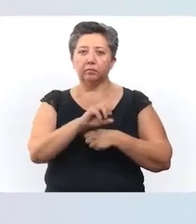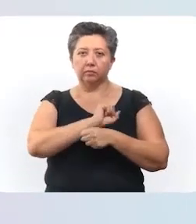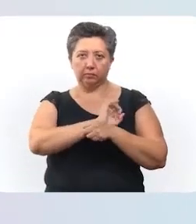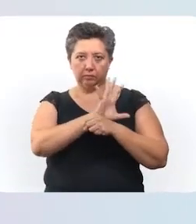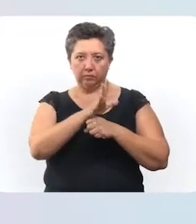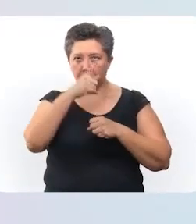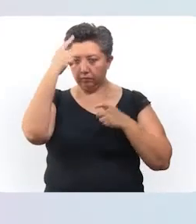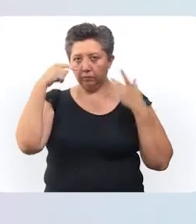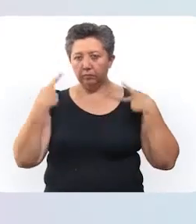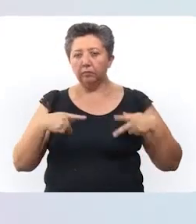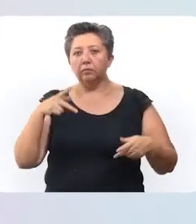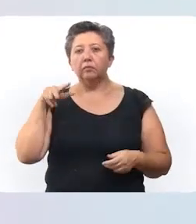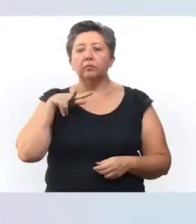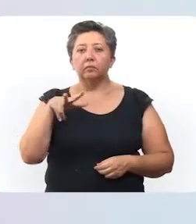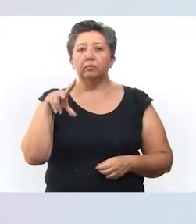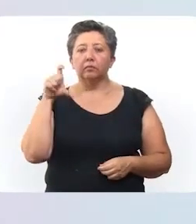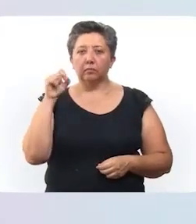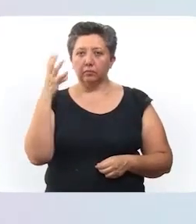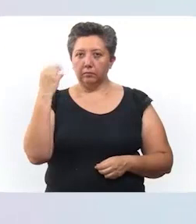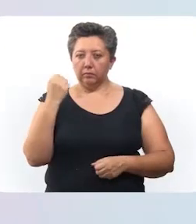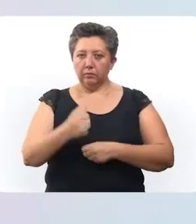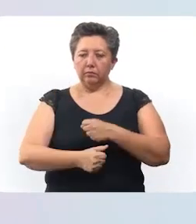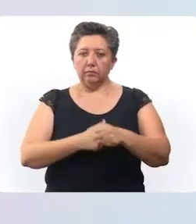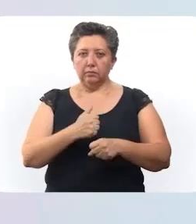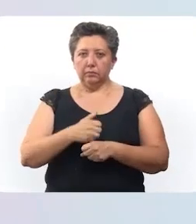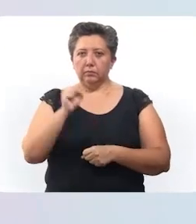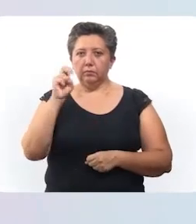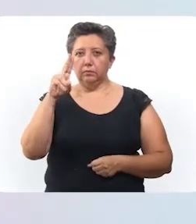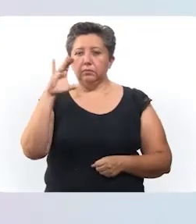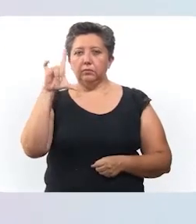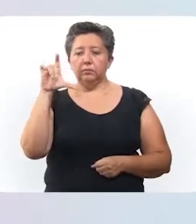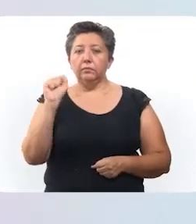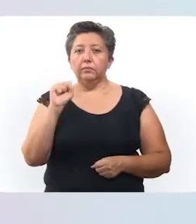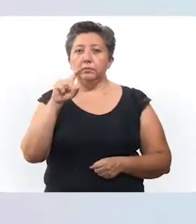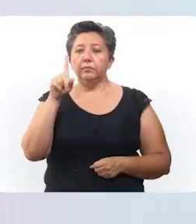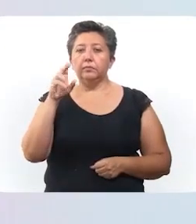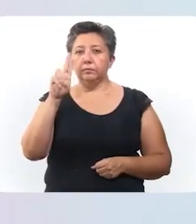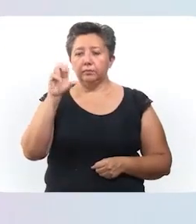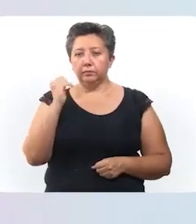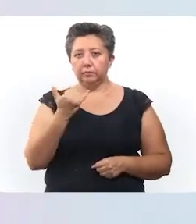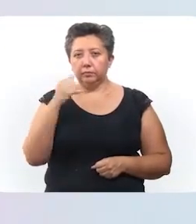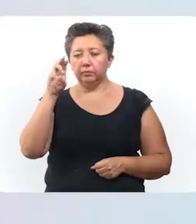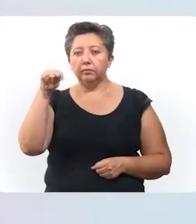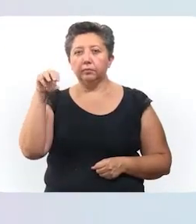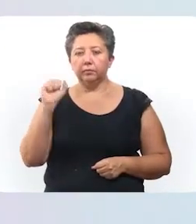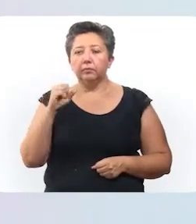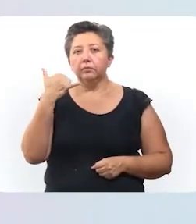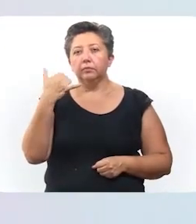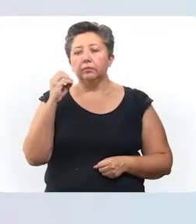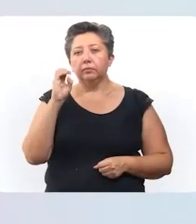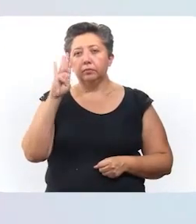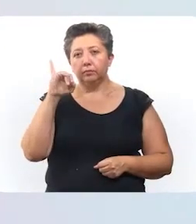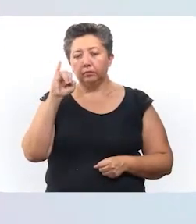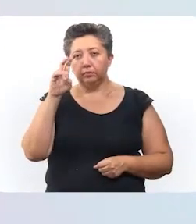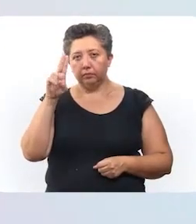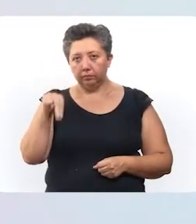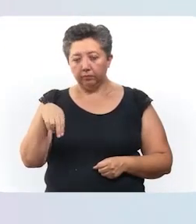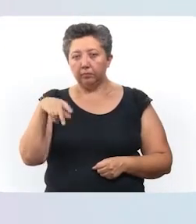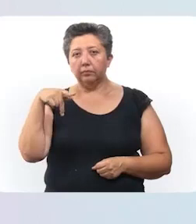coronavirus para personas de 18 a 29 años en Suquilá, Sutzal, Guayma, Yaxcucul, Yobaim,